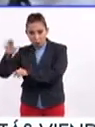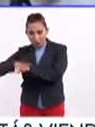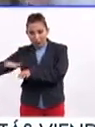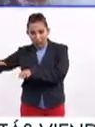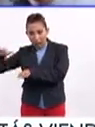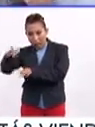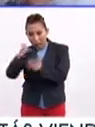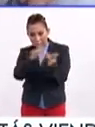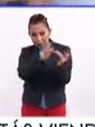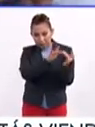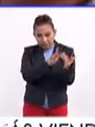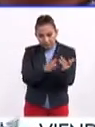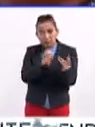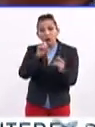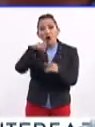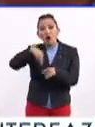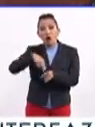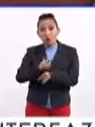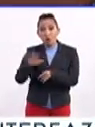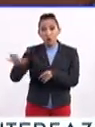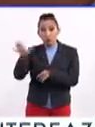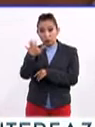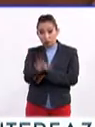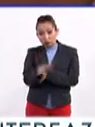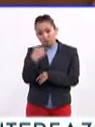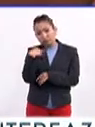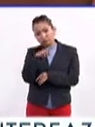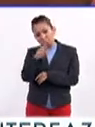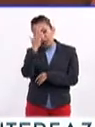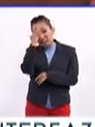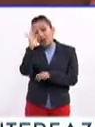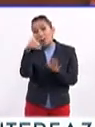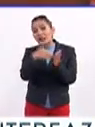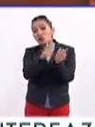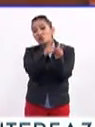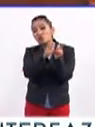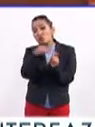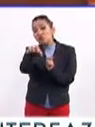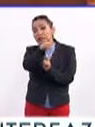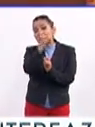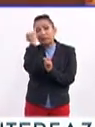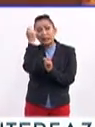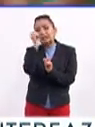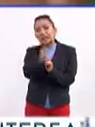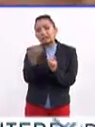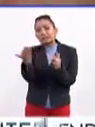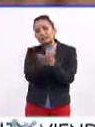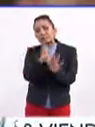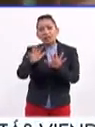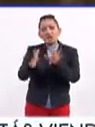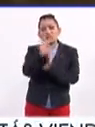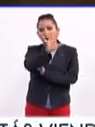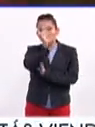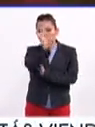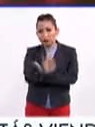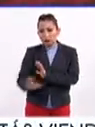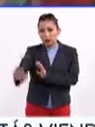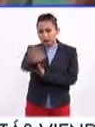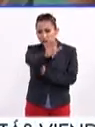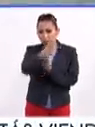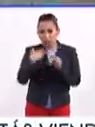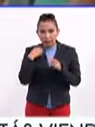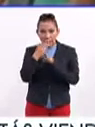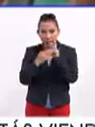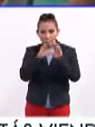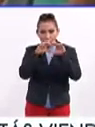que interactúan. La Organización de las Naciones Unidas reconoce 5.000 grupos indígenas que representan alrededor del 5% de la